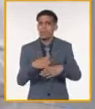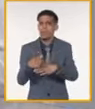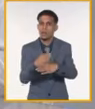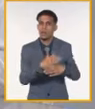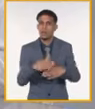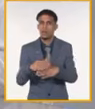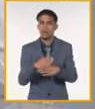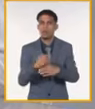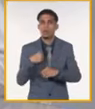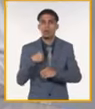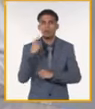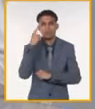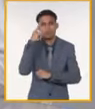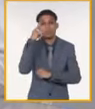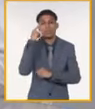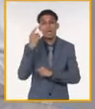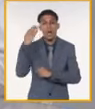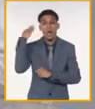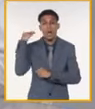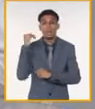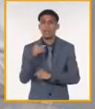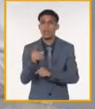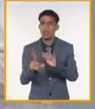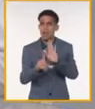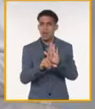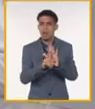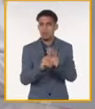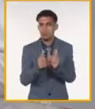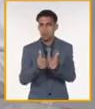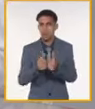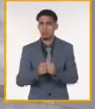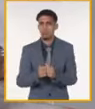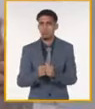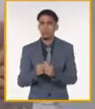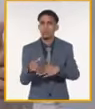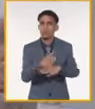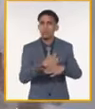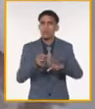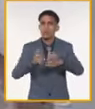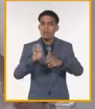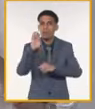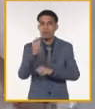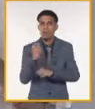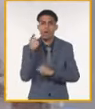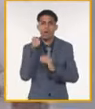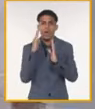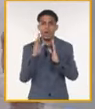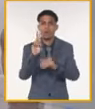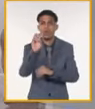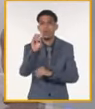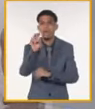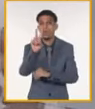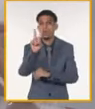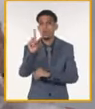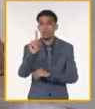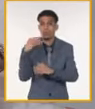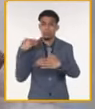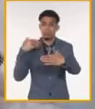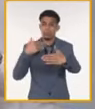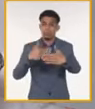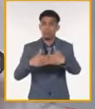exist en vacíos legales hay condiciones objetivas de la economía en estos años del 2021 nosotros no podemos